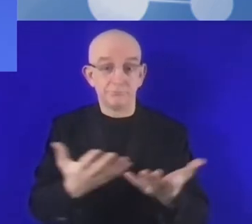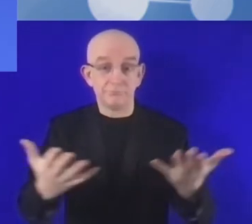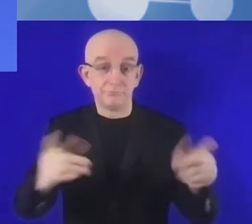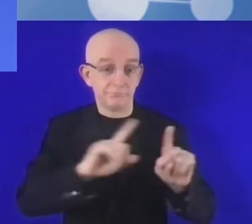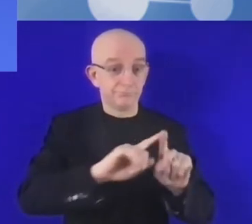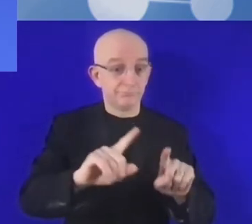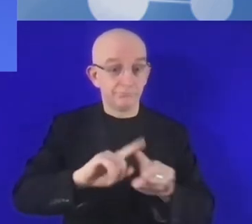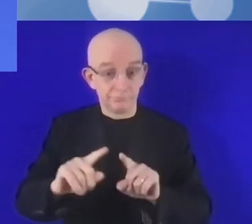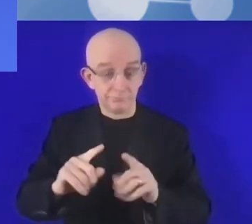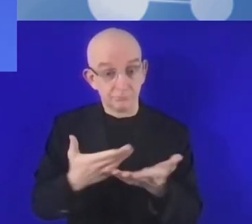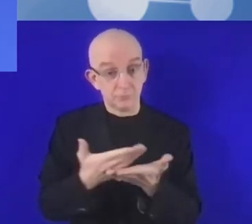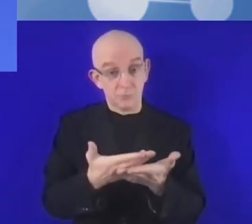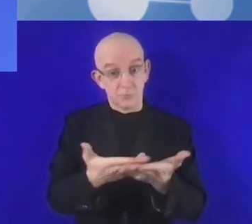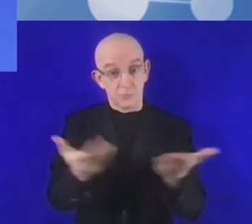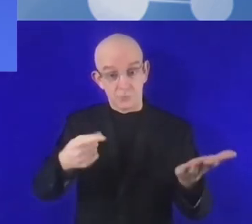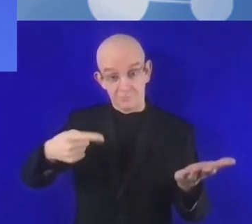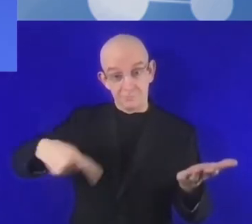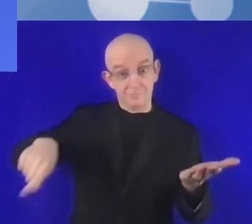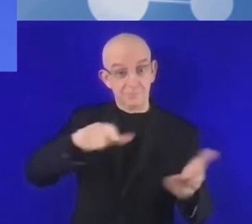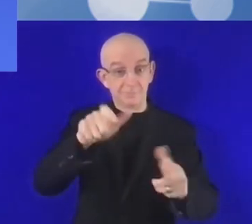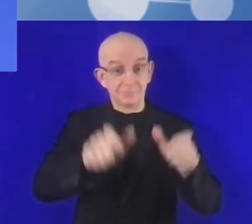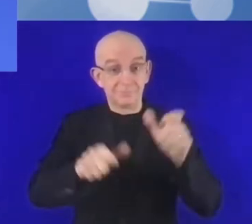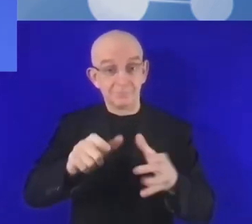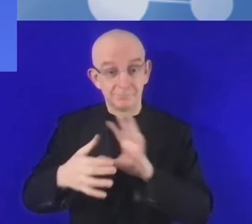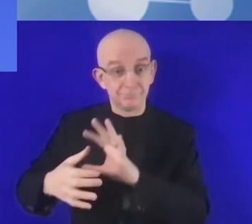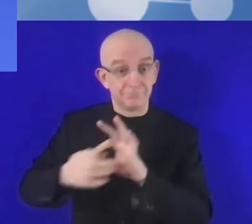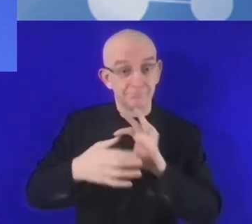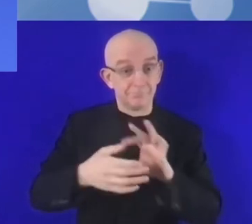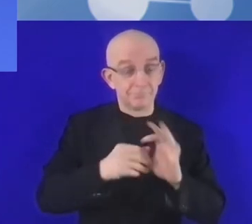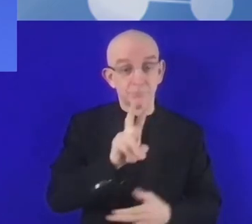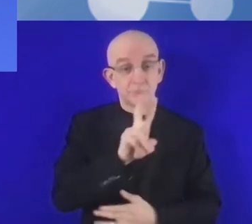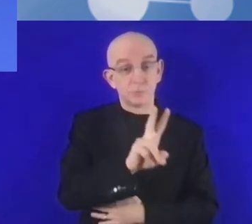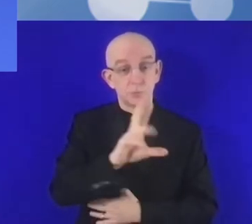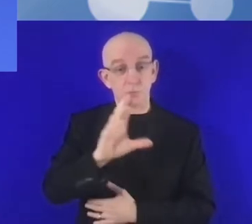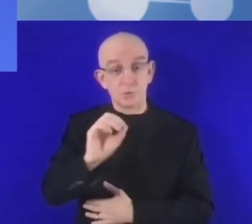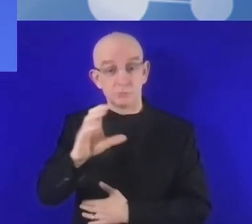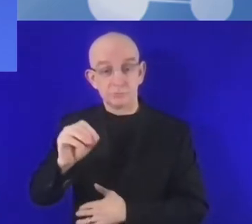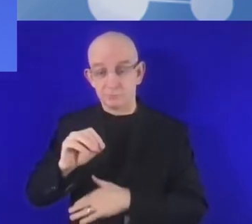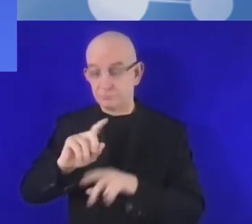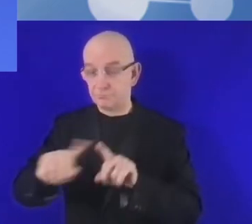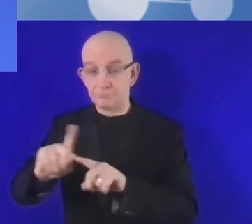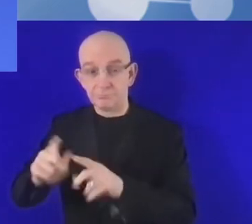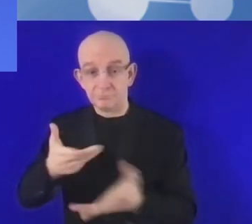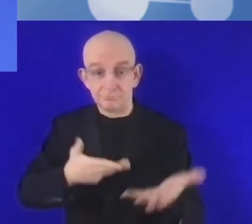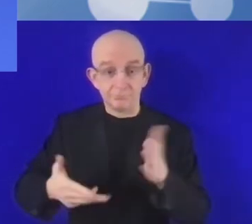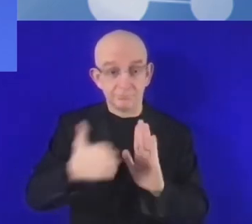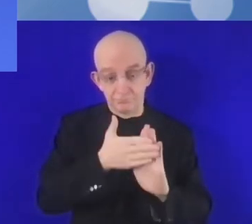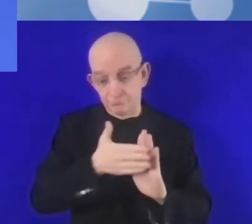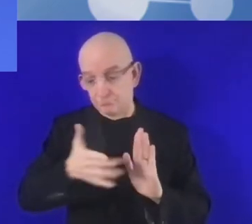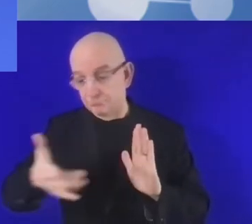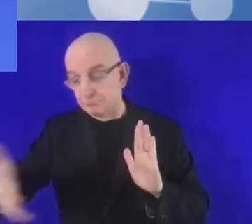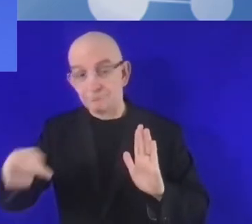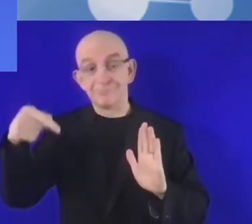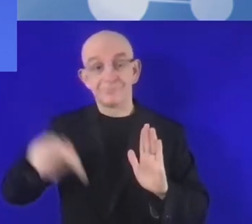mundo académico, a empresas, la sociedad técnica. Todos esos